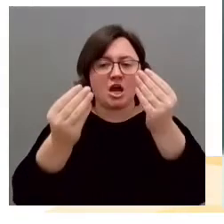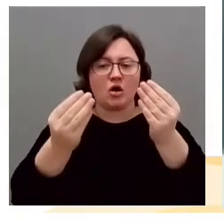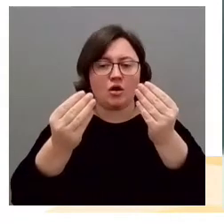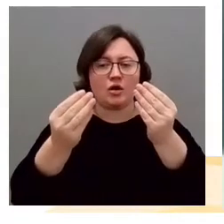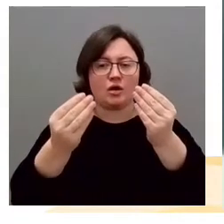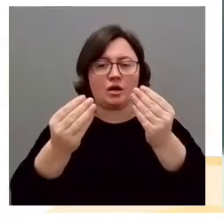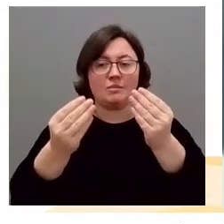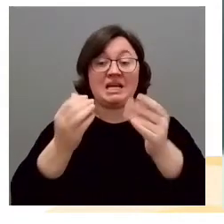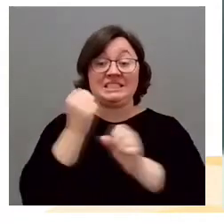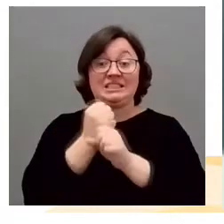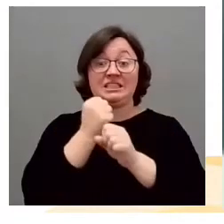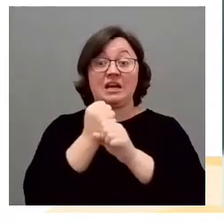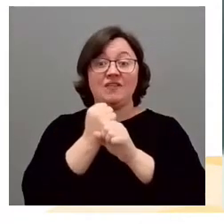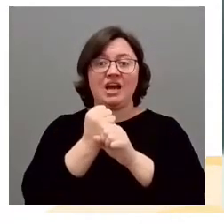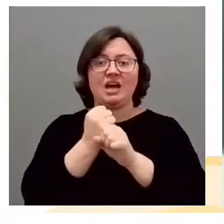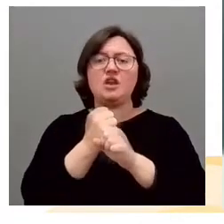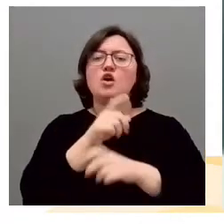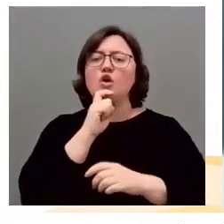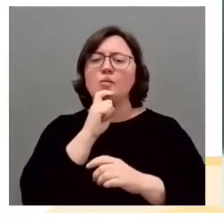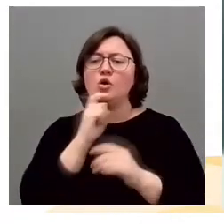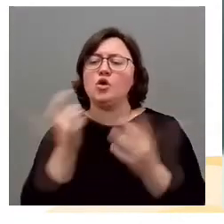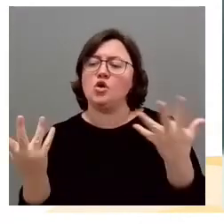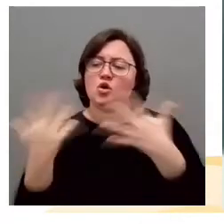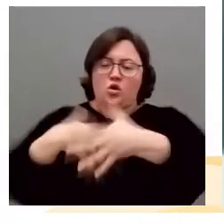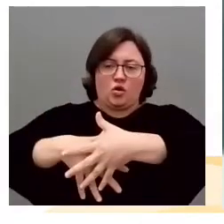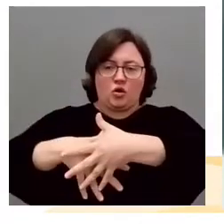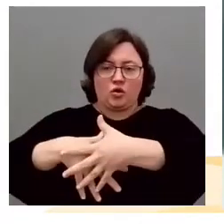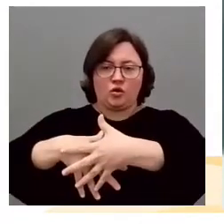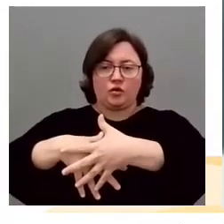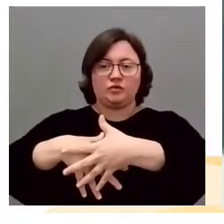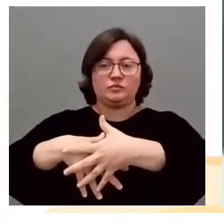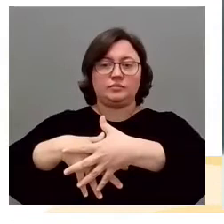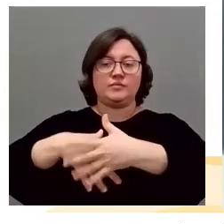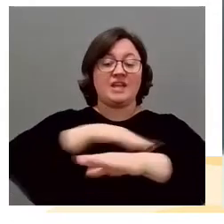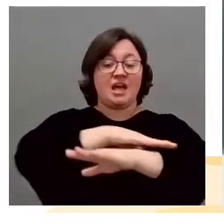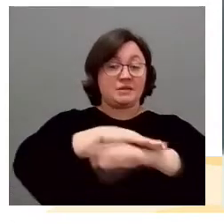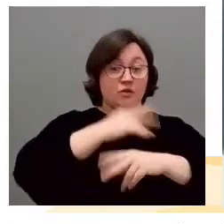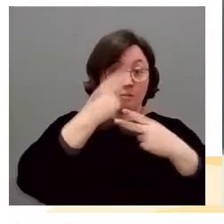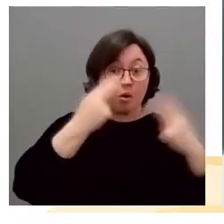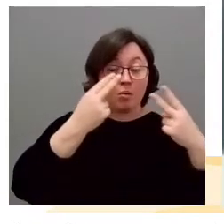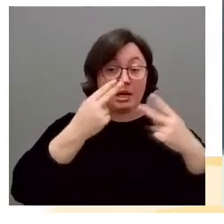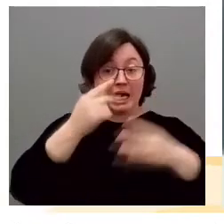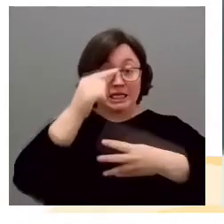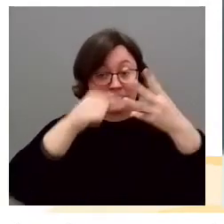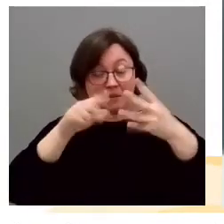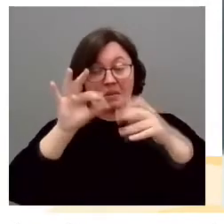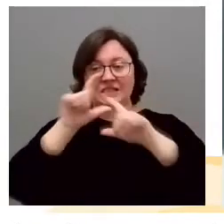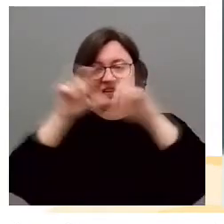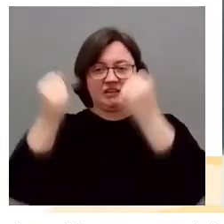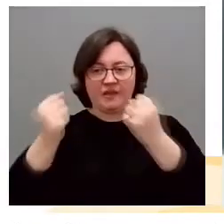y trabajar de forma conjunta entre diferentes